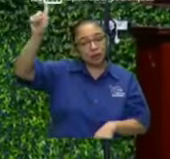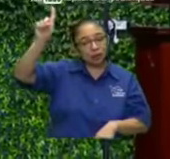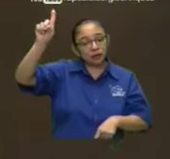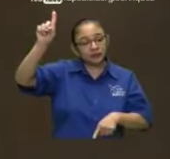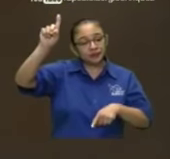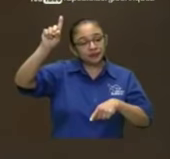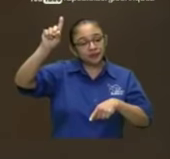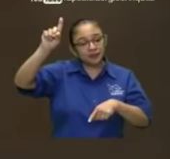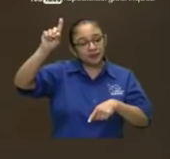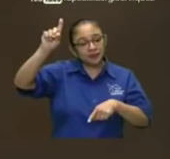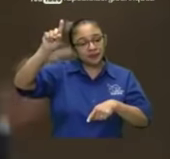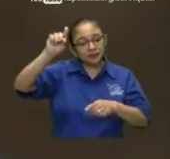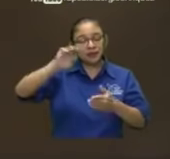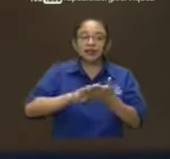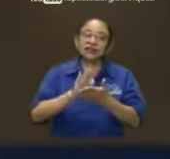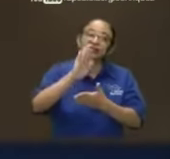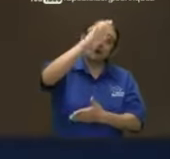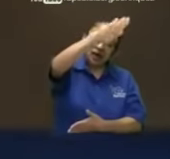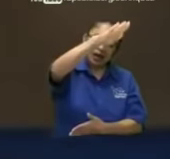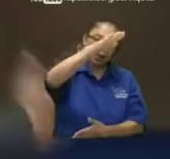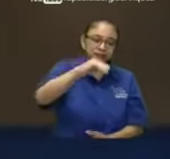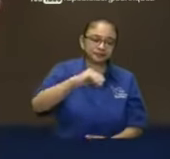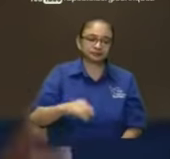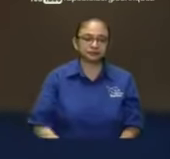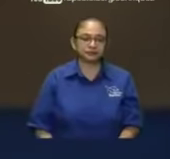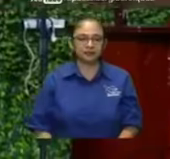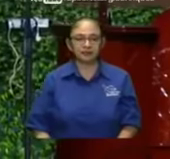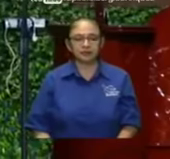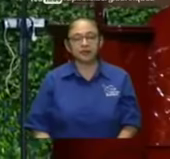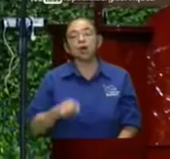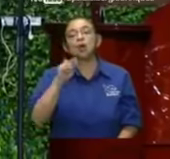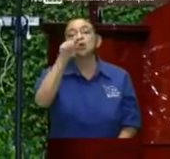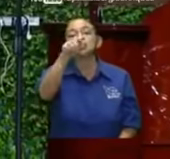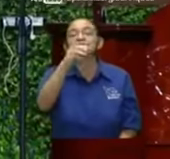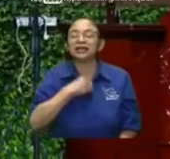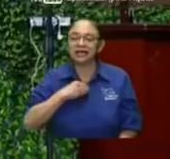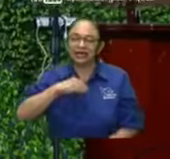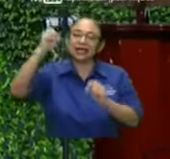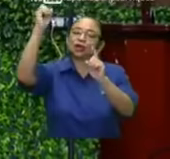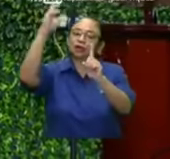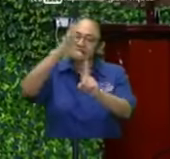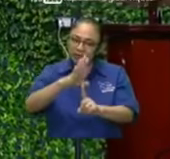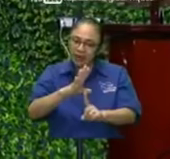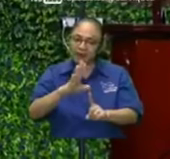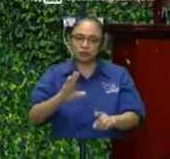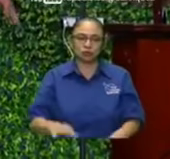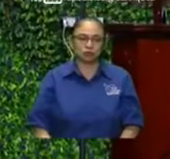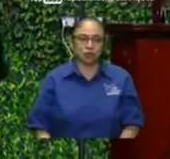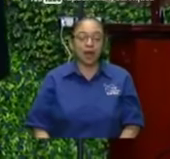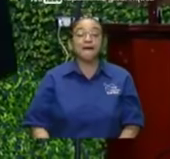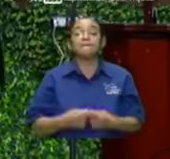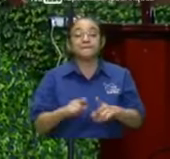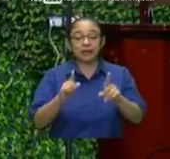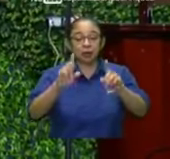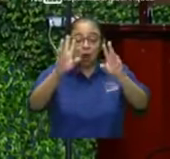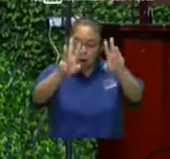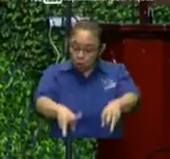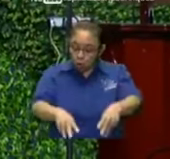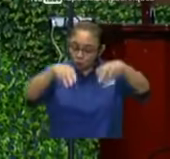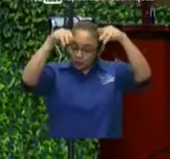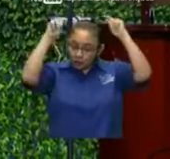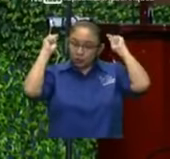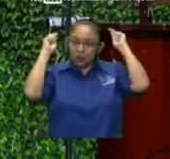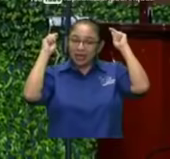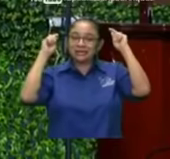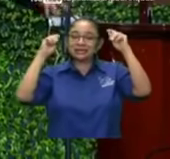cobertura. No, eso no es pedir cobertura. Usted quiere que lo bendigamos para que todo le salga bien. Pero cobertura es venirse a meter bajo